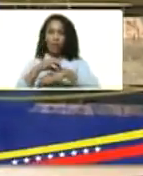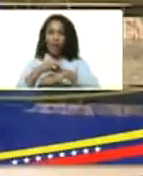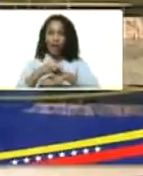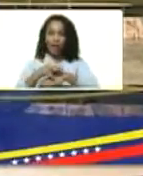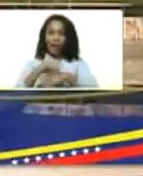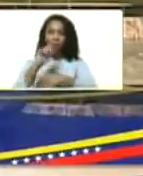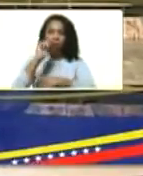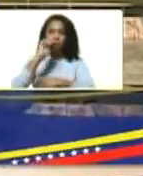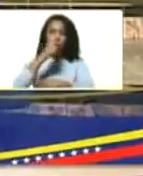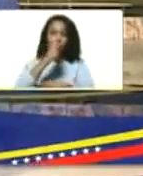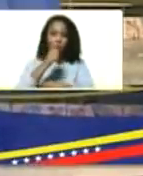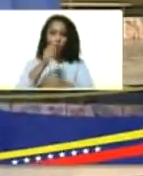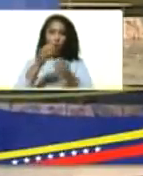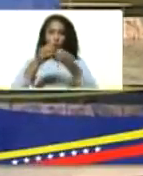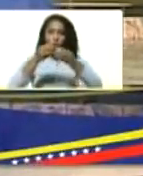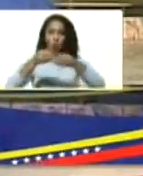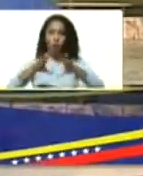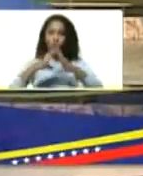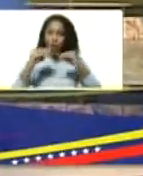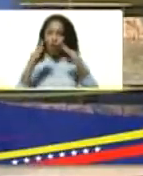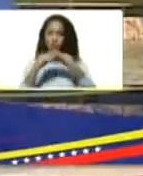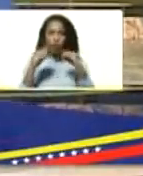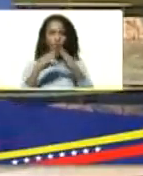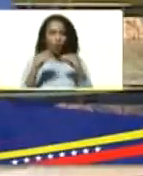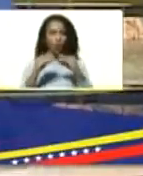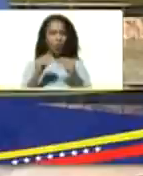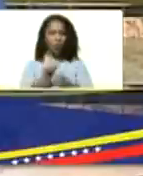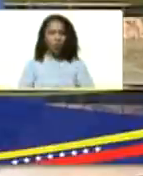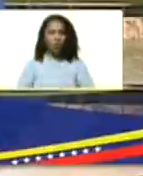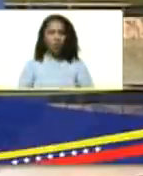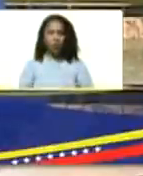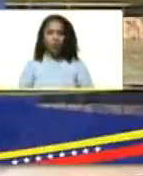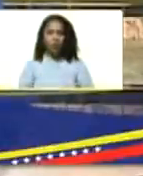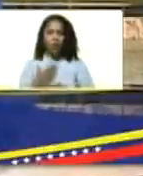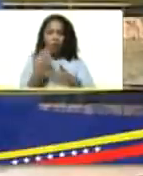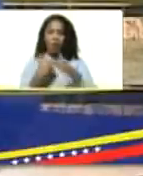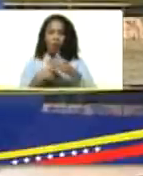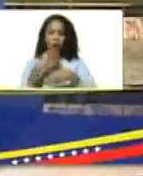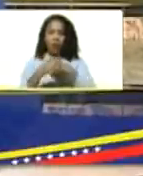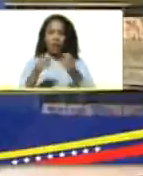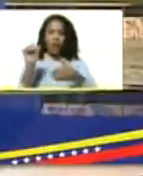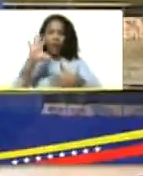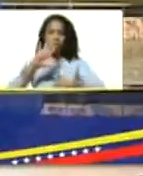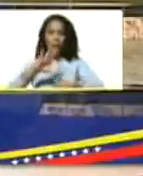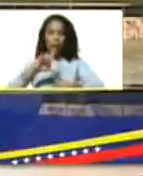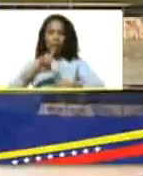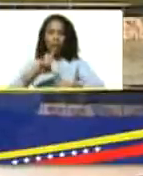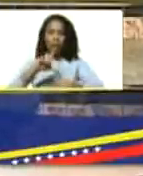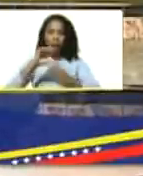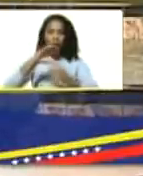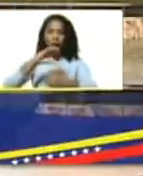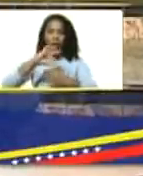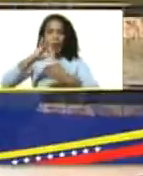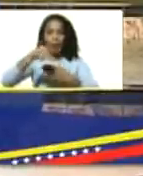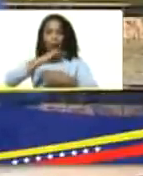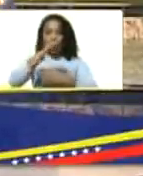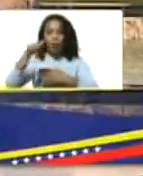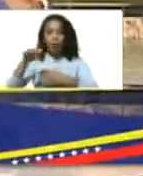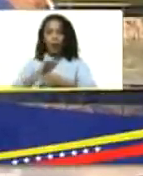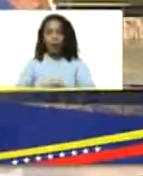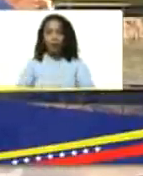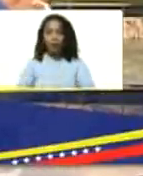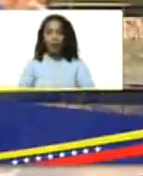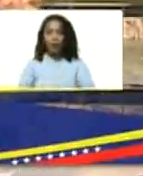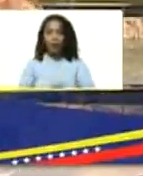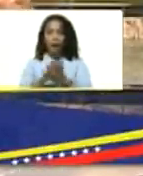pollo huevo todo todo exportar vamos a exportar a américa latina el caribe a